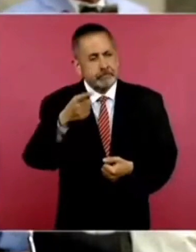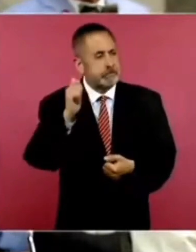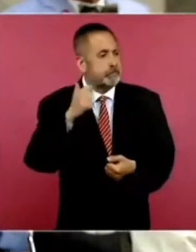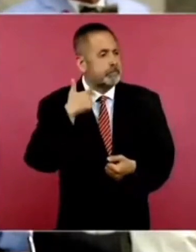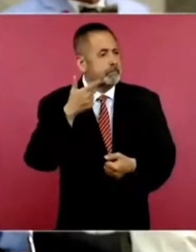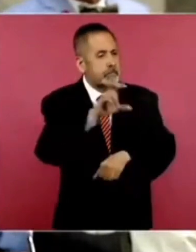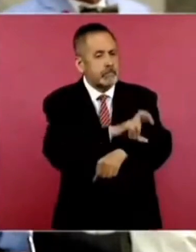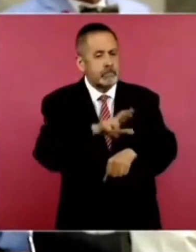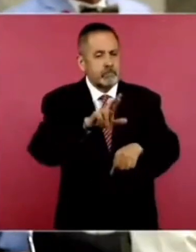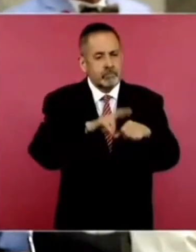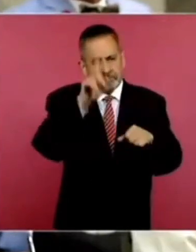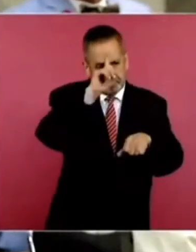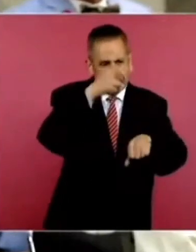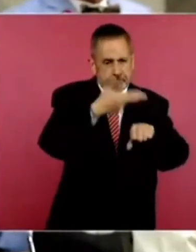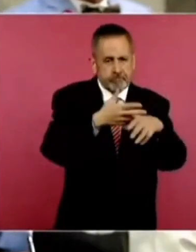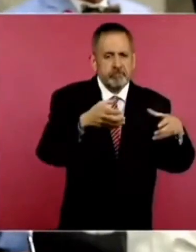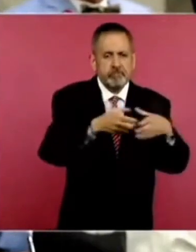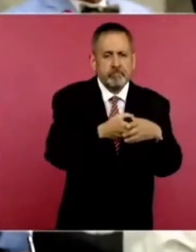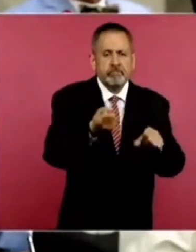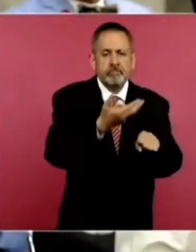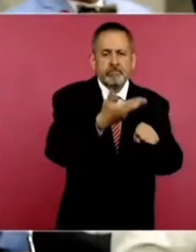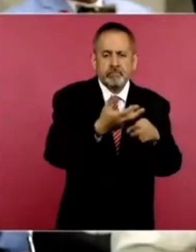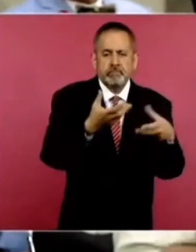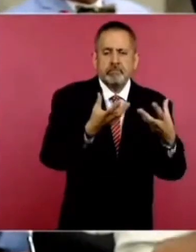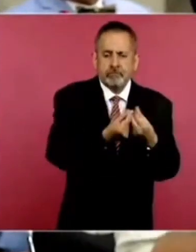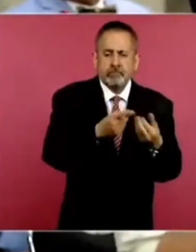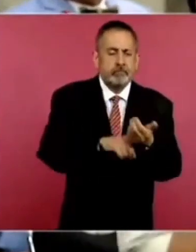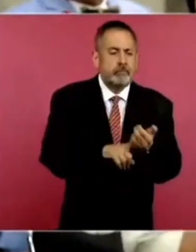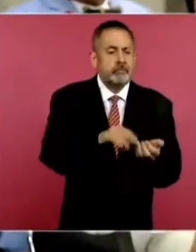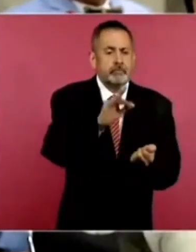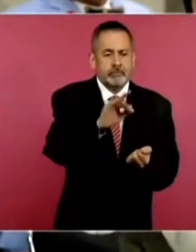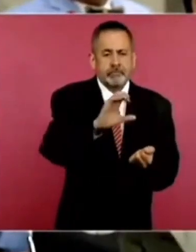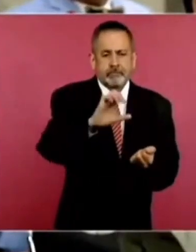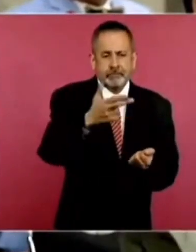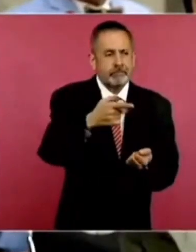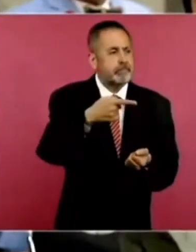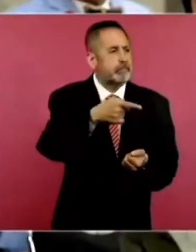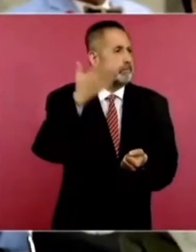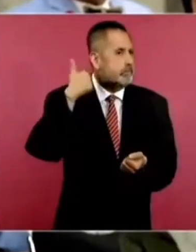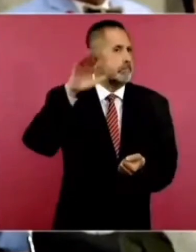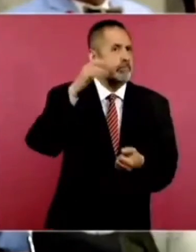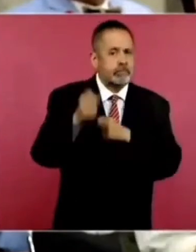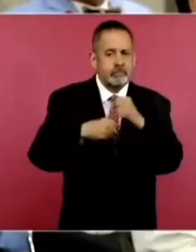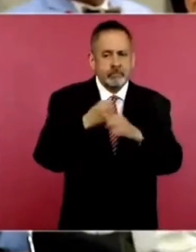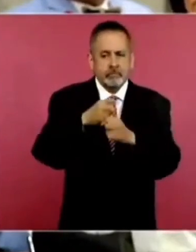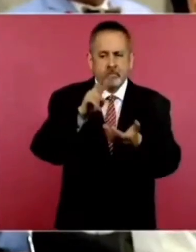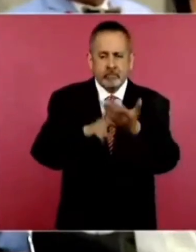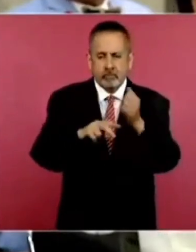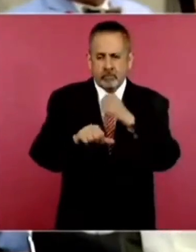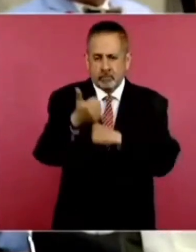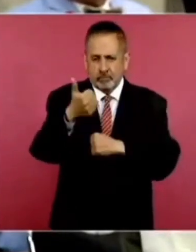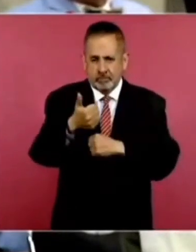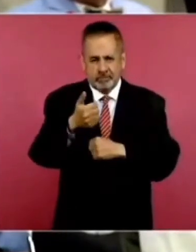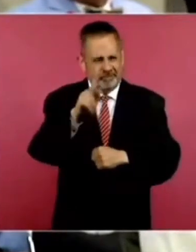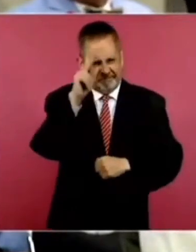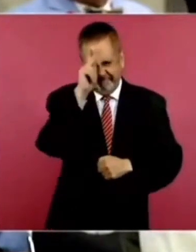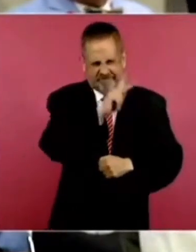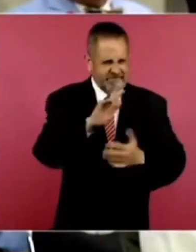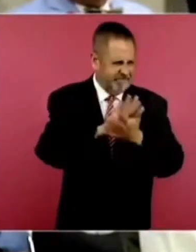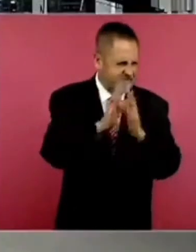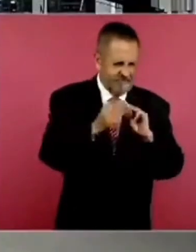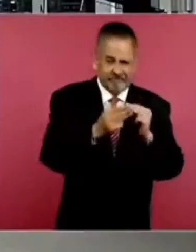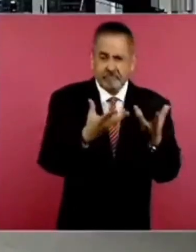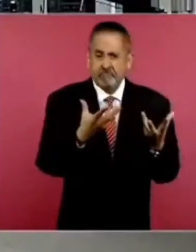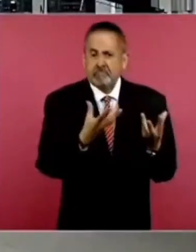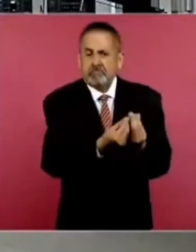de asesores de la Secretaría Particular de Felipe Calderón en 2011, cuando estaba lo peor del narcotráfico, un